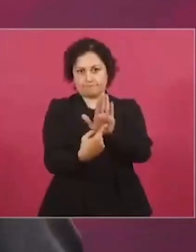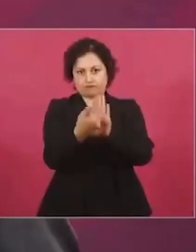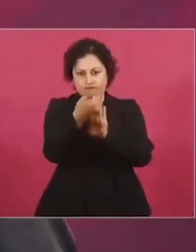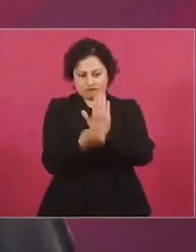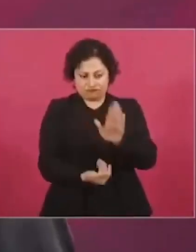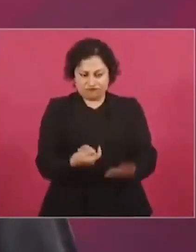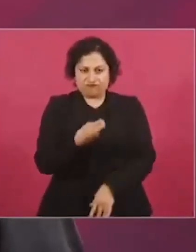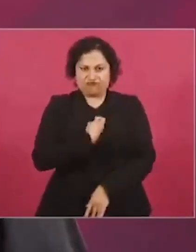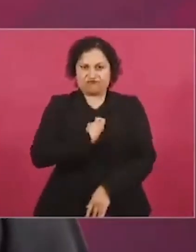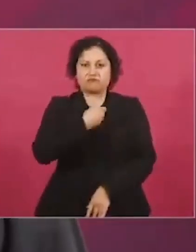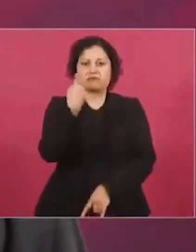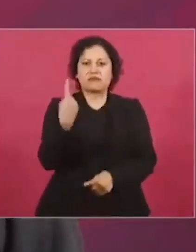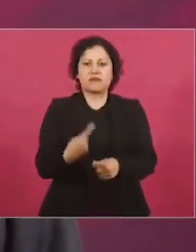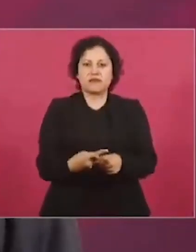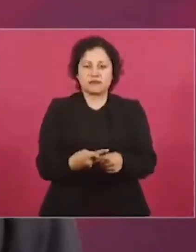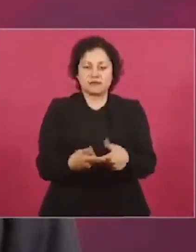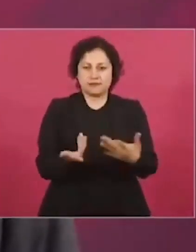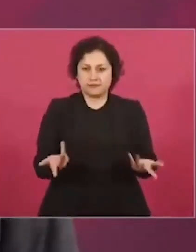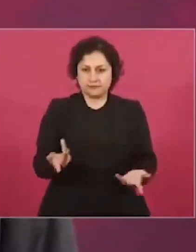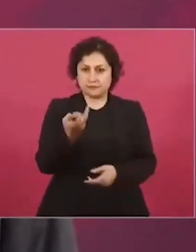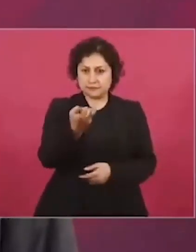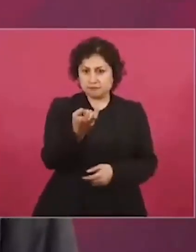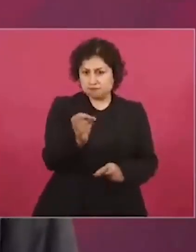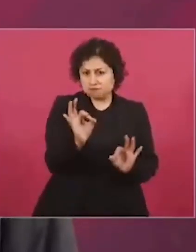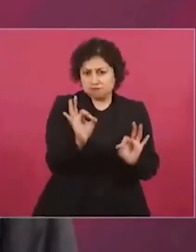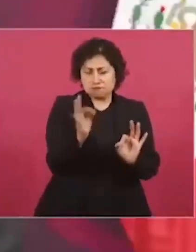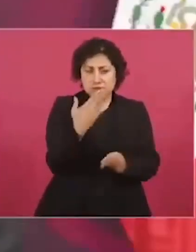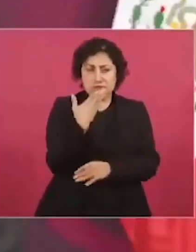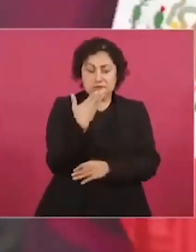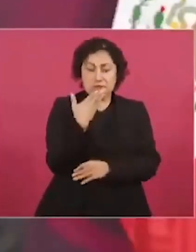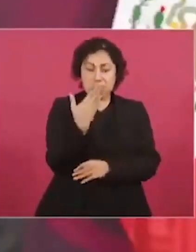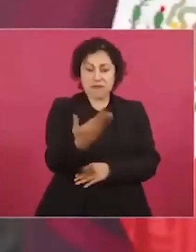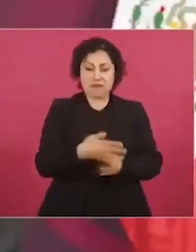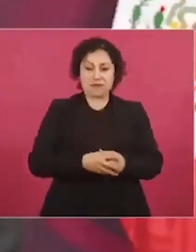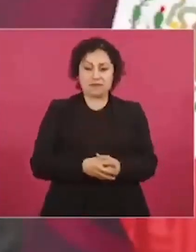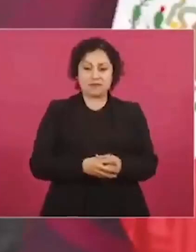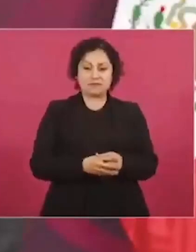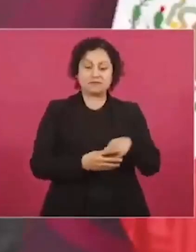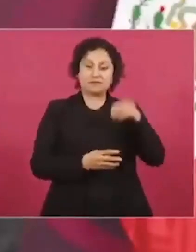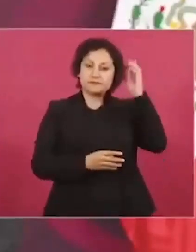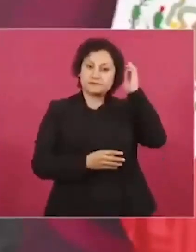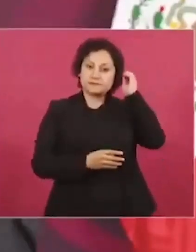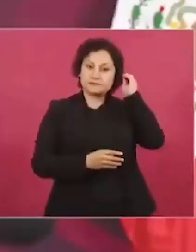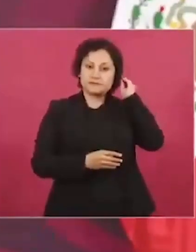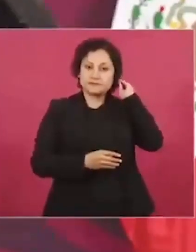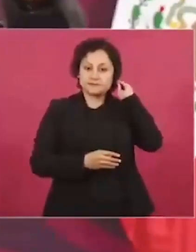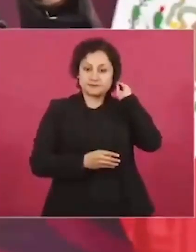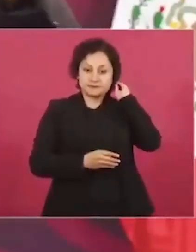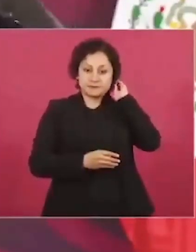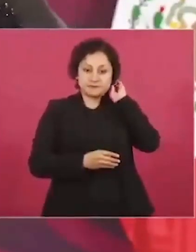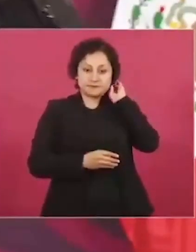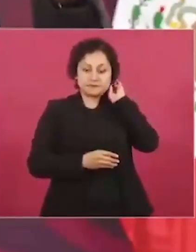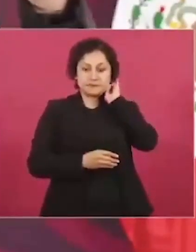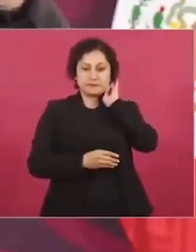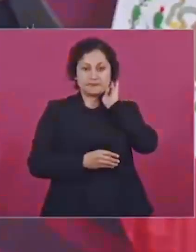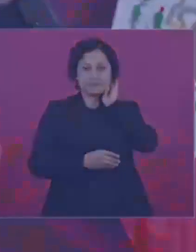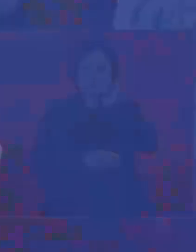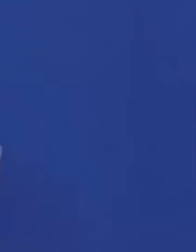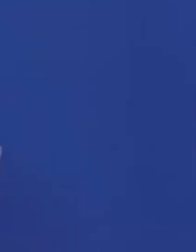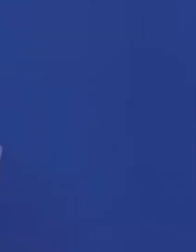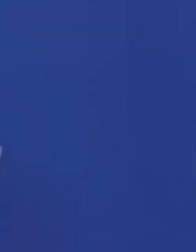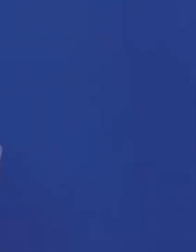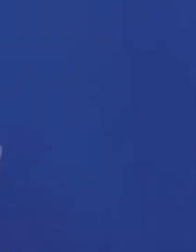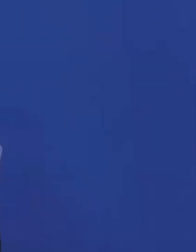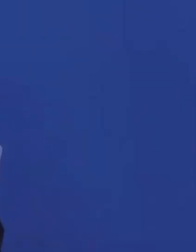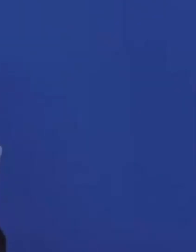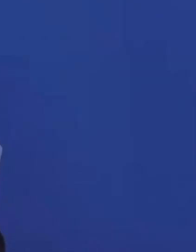la conversación, y tiene toda la razón. Los verdaderos problemas no se están atendiendo, Luis Alberto. Bien,